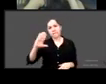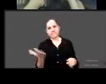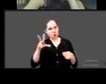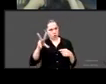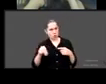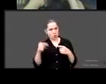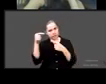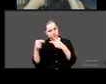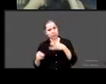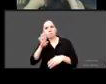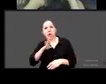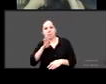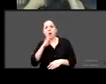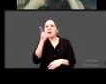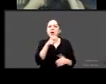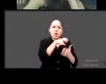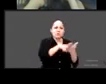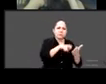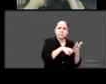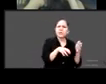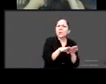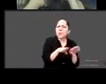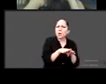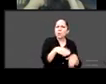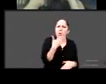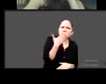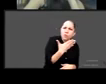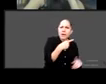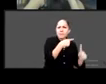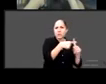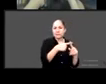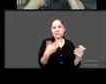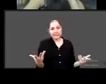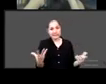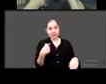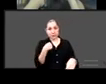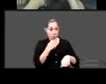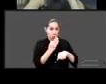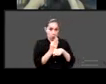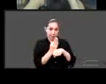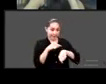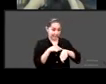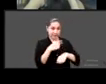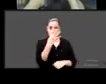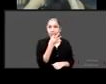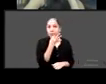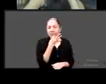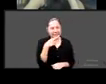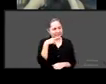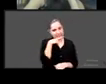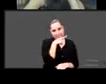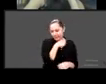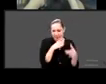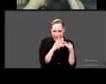Me quedan solamente, creo que 4 minutos, para en 4 minutos tratar de dejar algunas coordenadas,